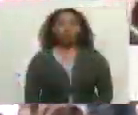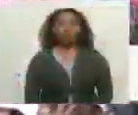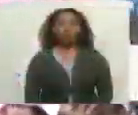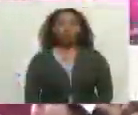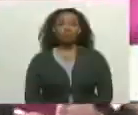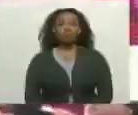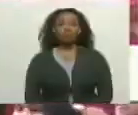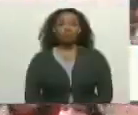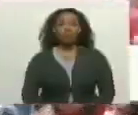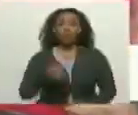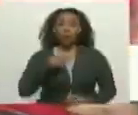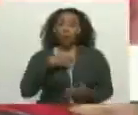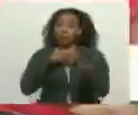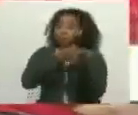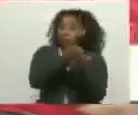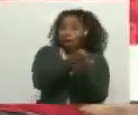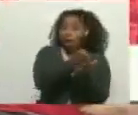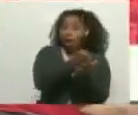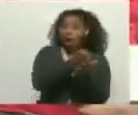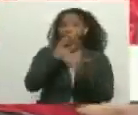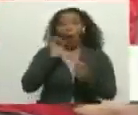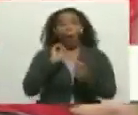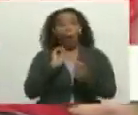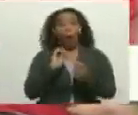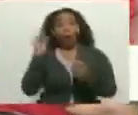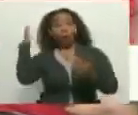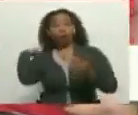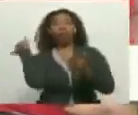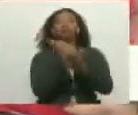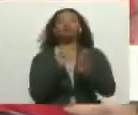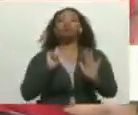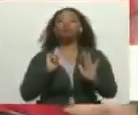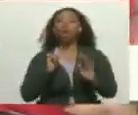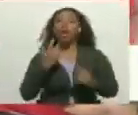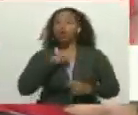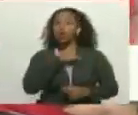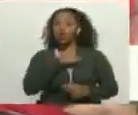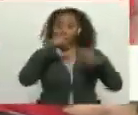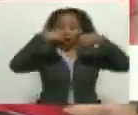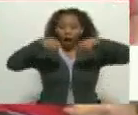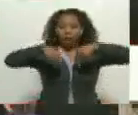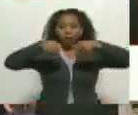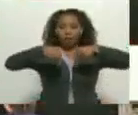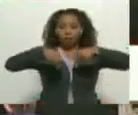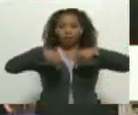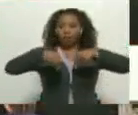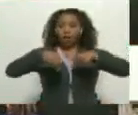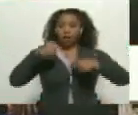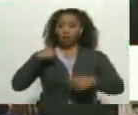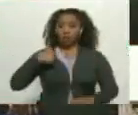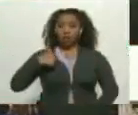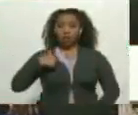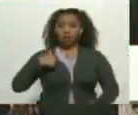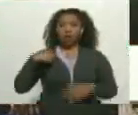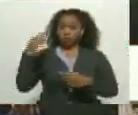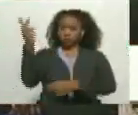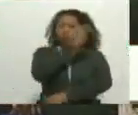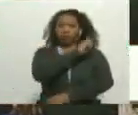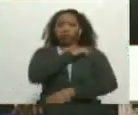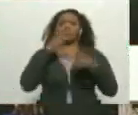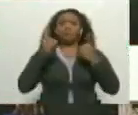O soy leal o eres traidor. Y nosotros acá mi capitán, decidimos